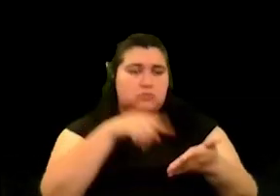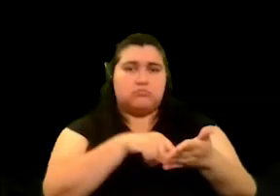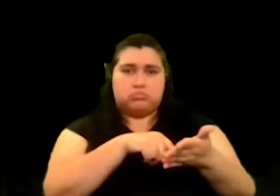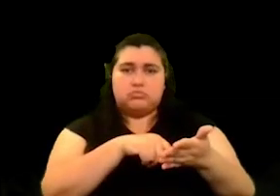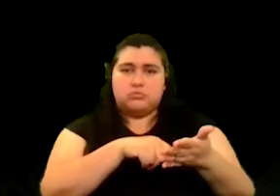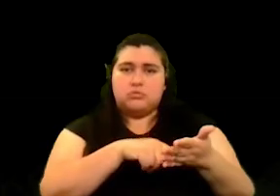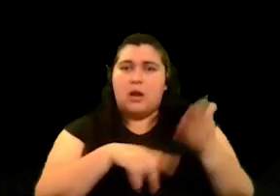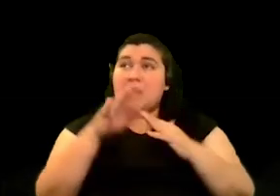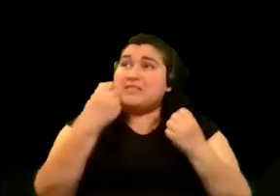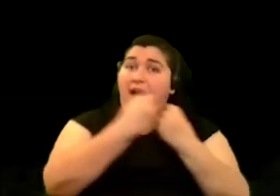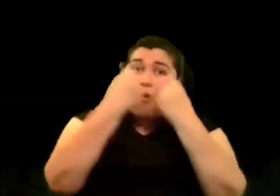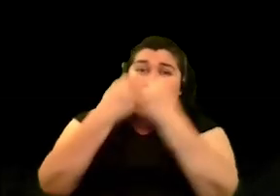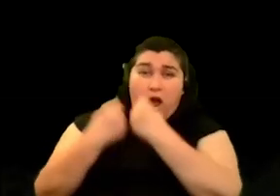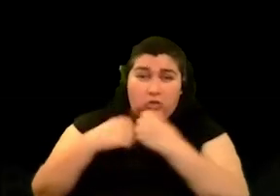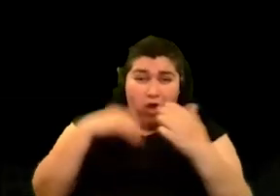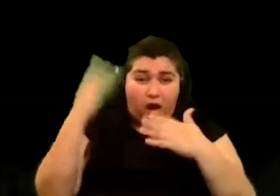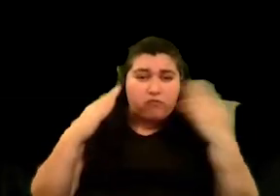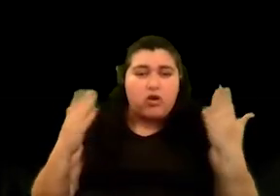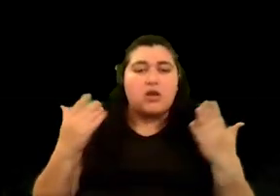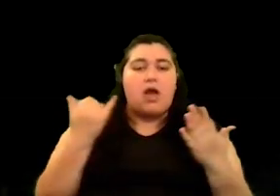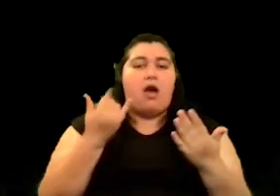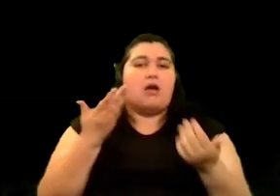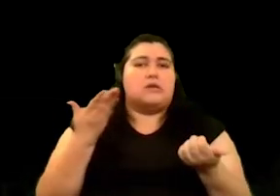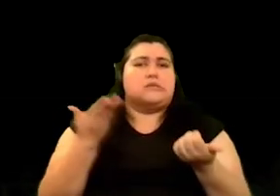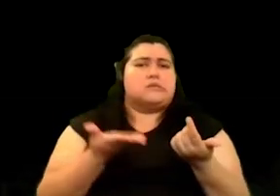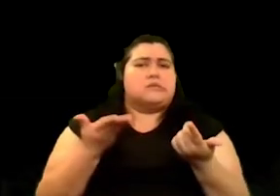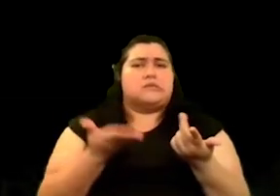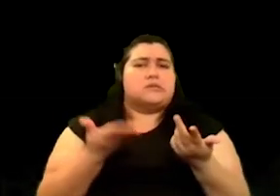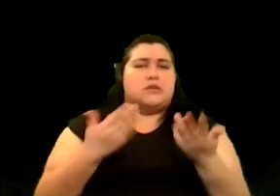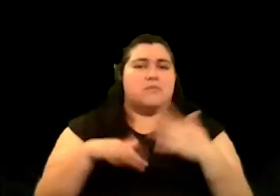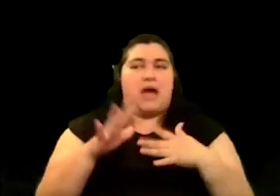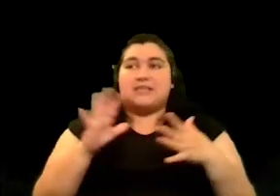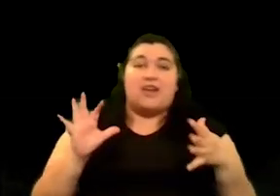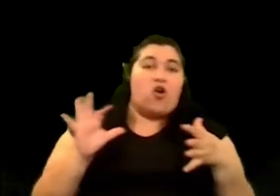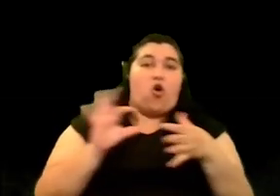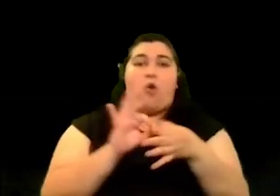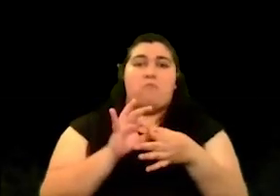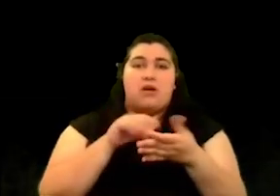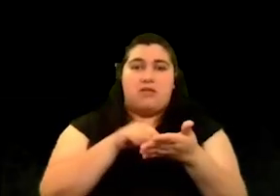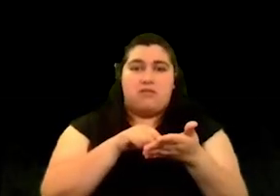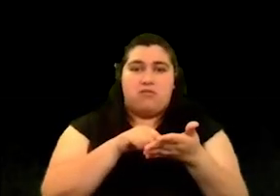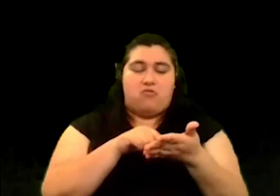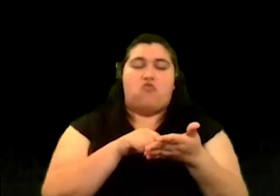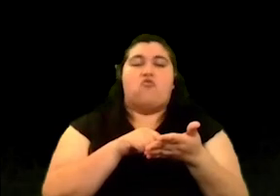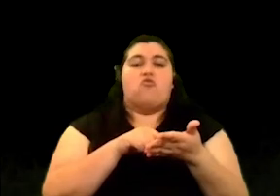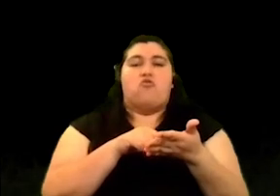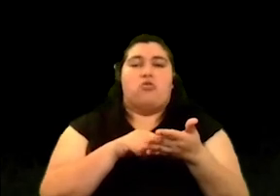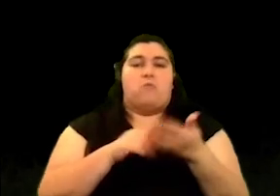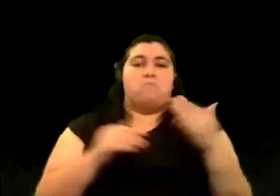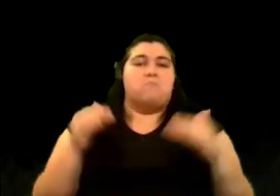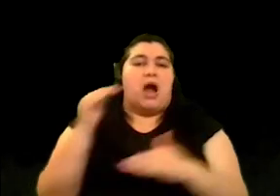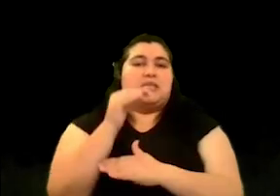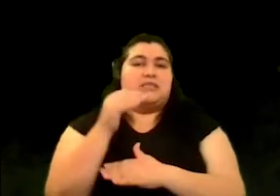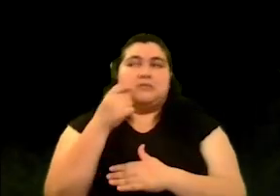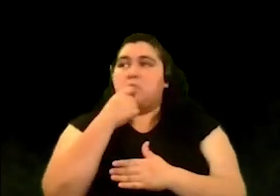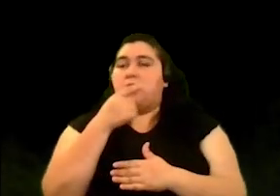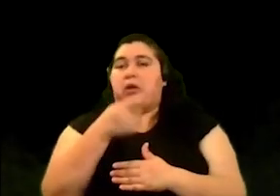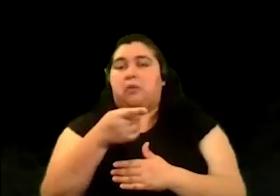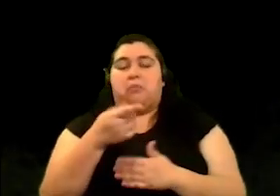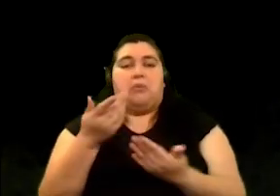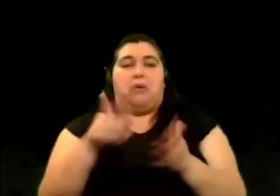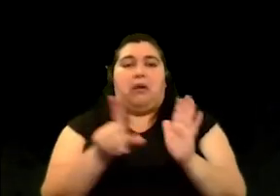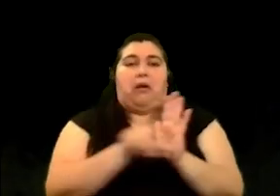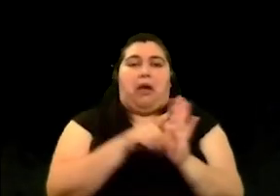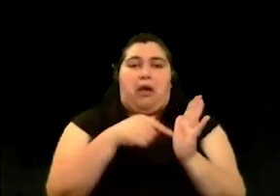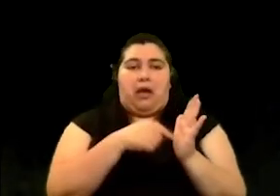acuerdos internacionales donde el convenio está por encima de la ley. Si el convenio no define que algo es un